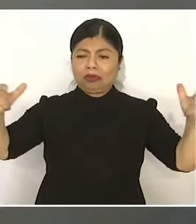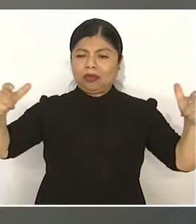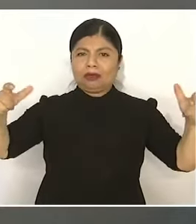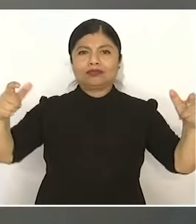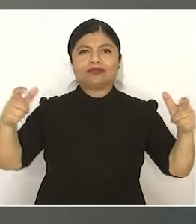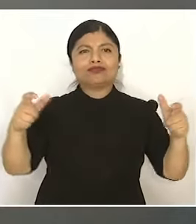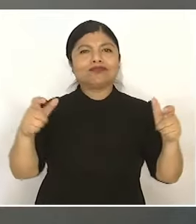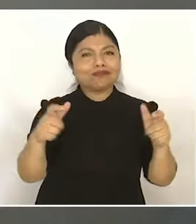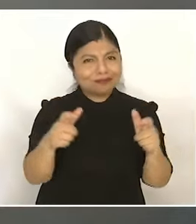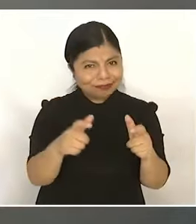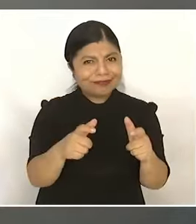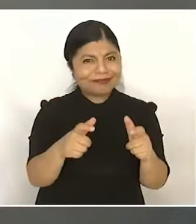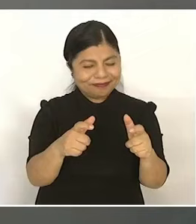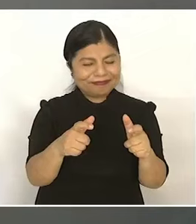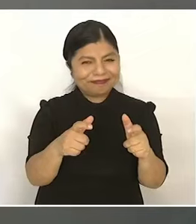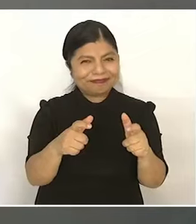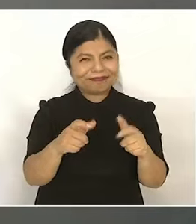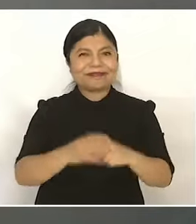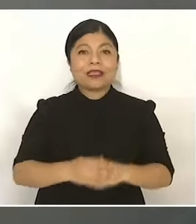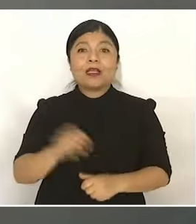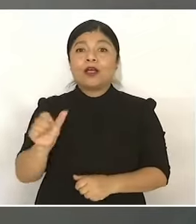Fueron los programas de bienestar.